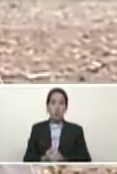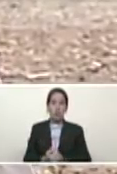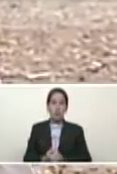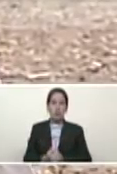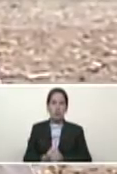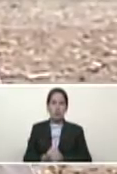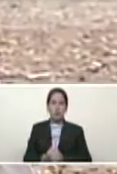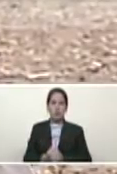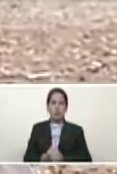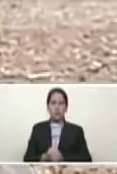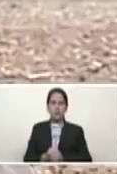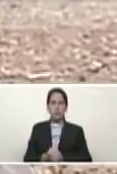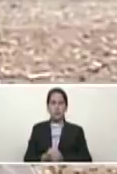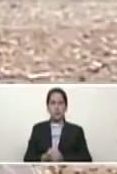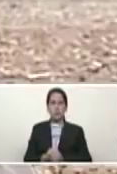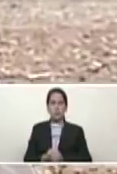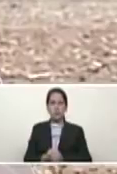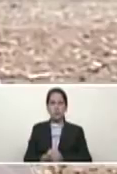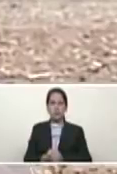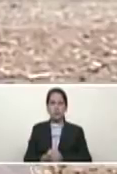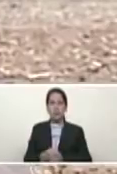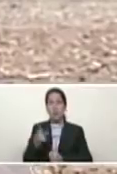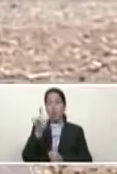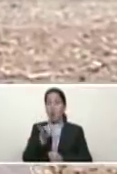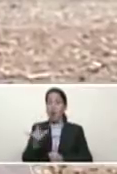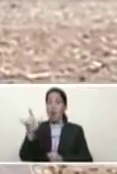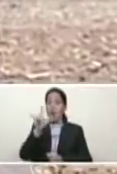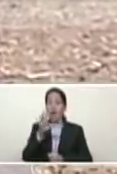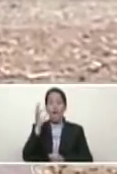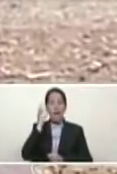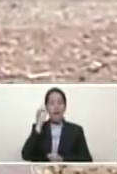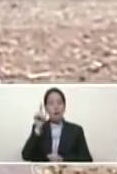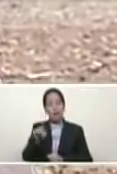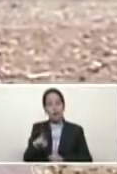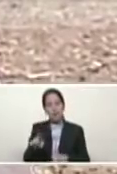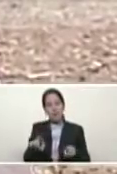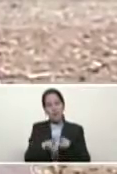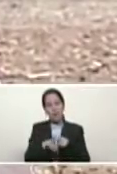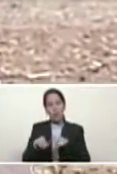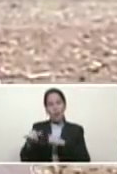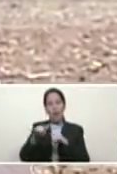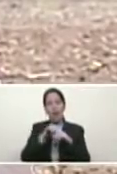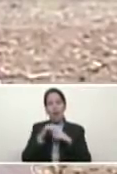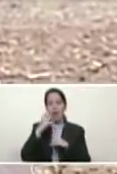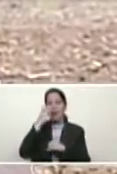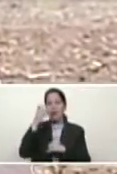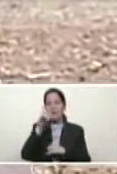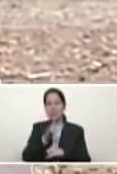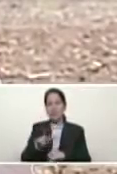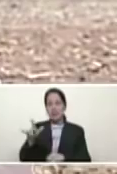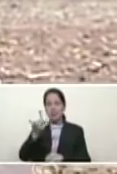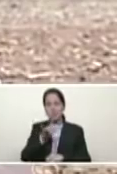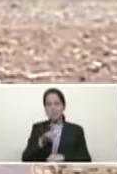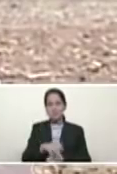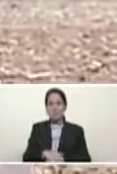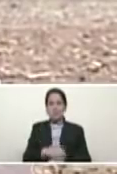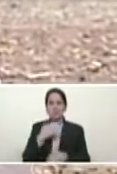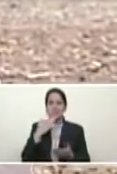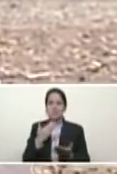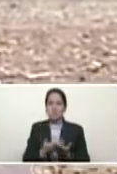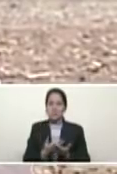No. Yo los amo a ustedes también, queridas hermanas y compañeras, queridos hermanos y compañeros,